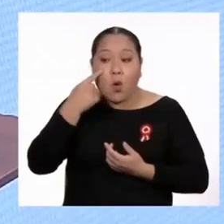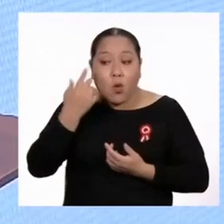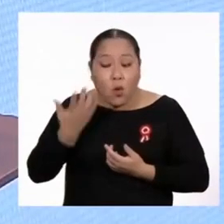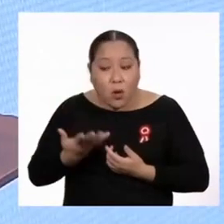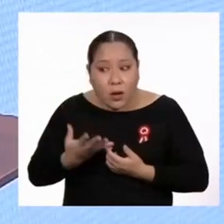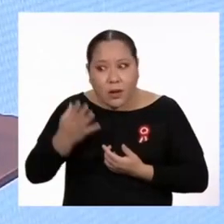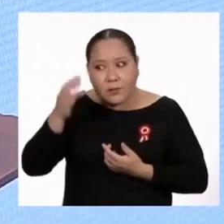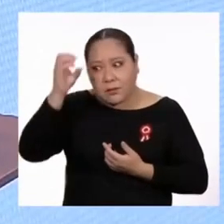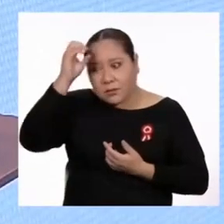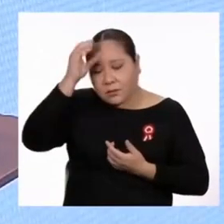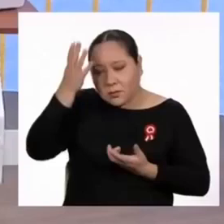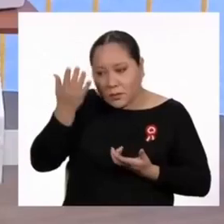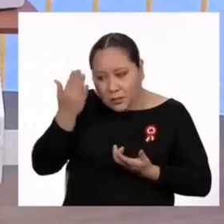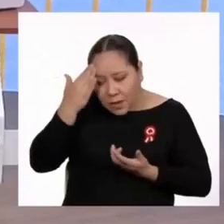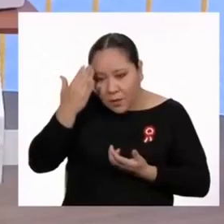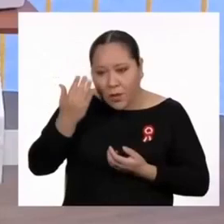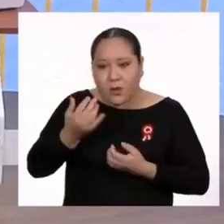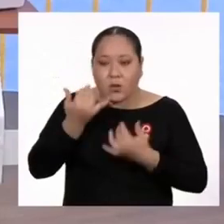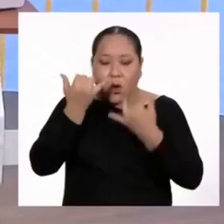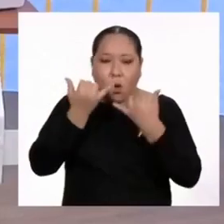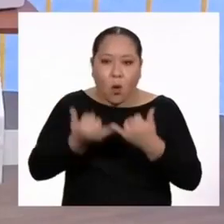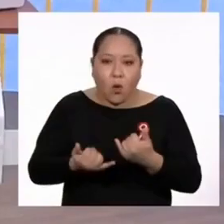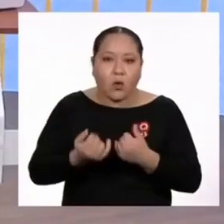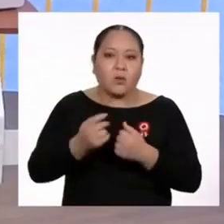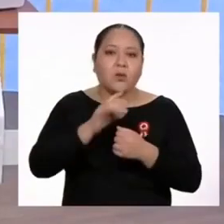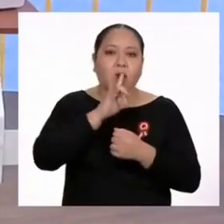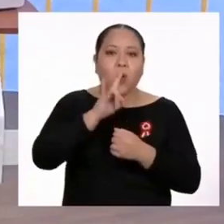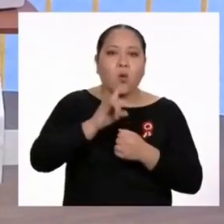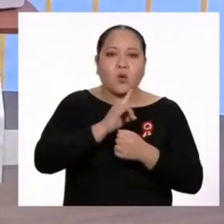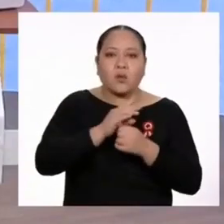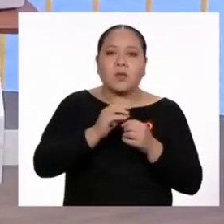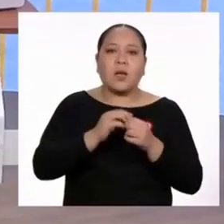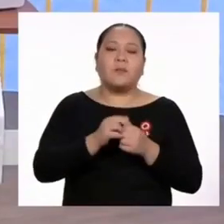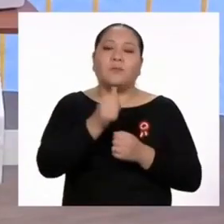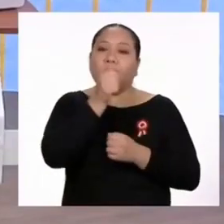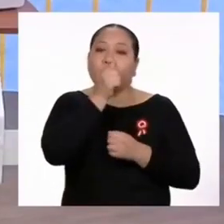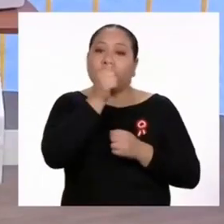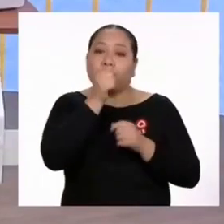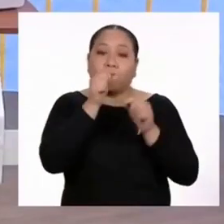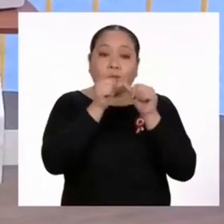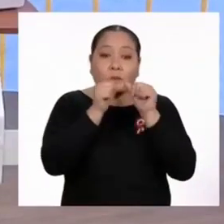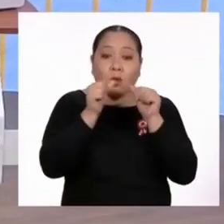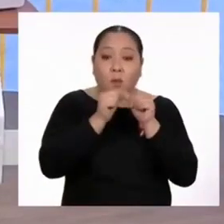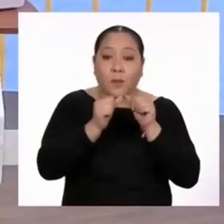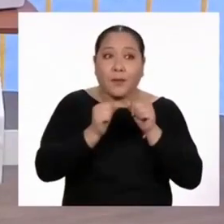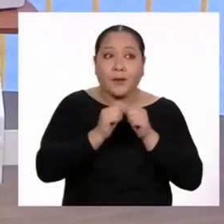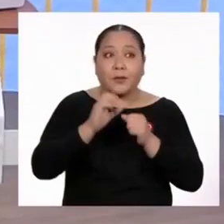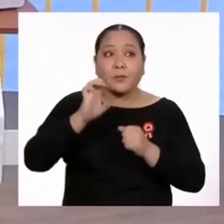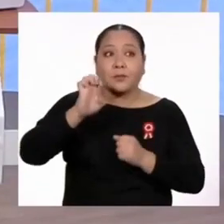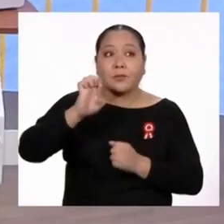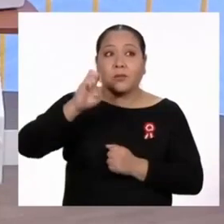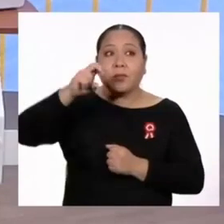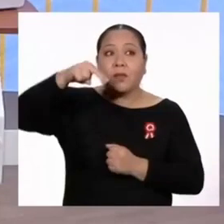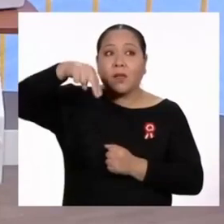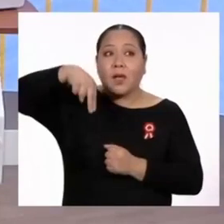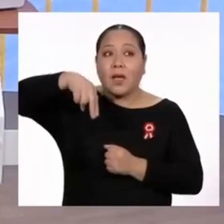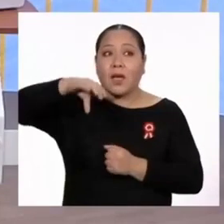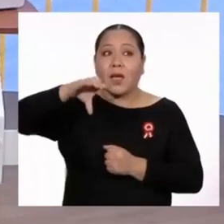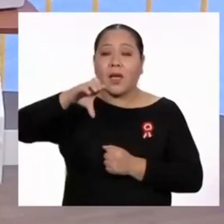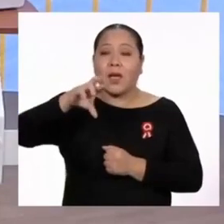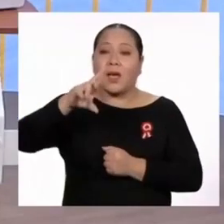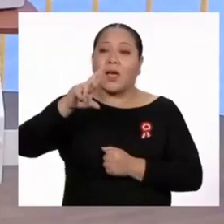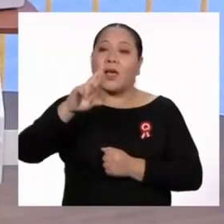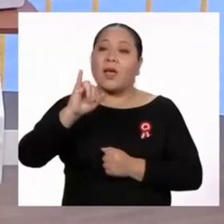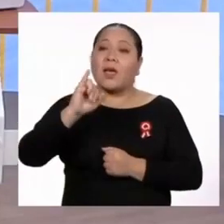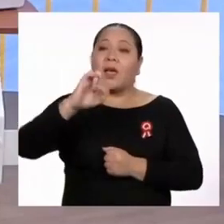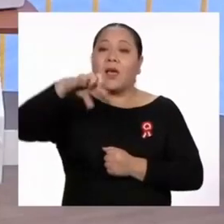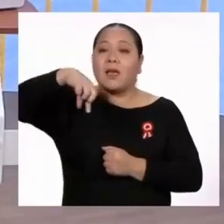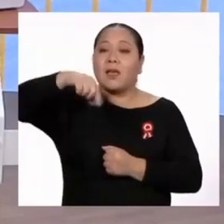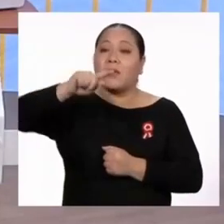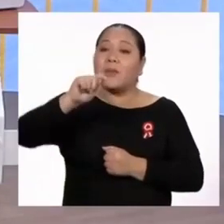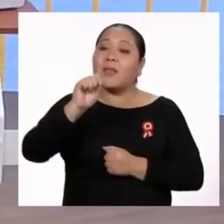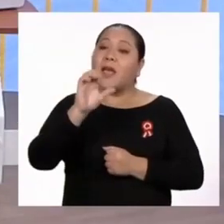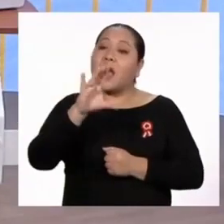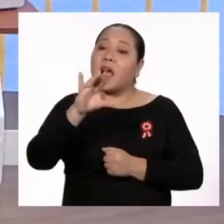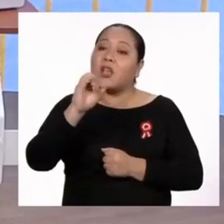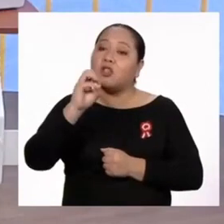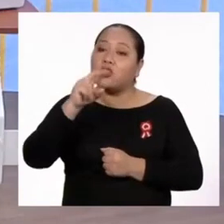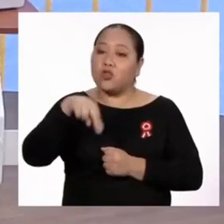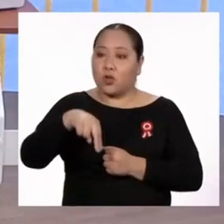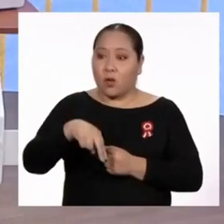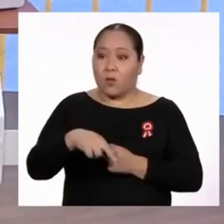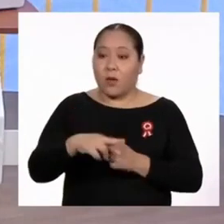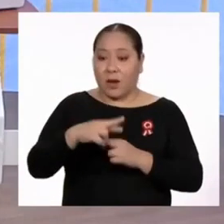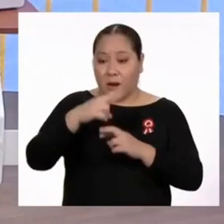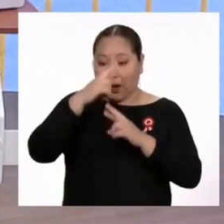conocimiento, hoy en día se utilizan claves de encriptación para garantizar el intercambio de información de